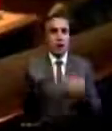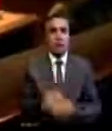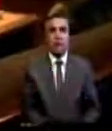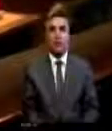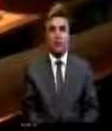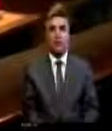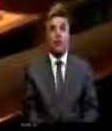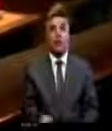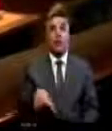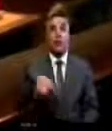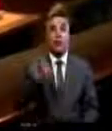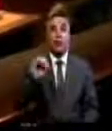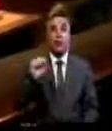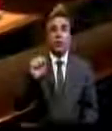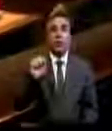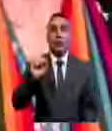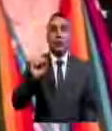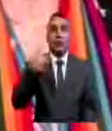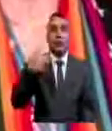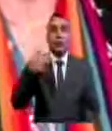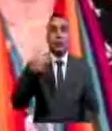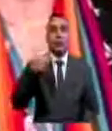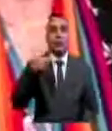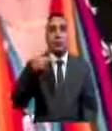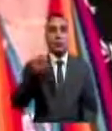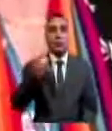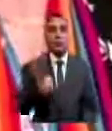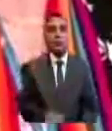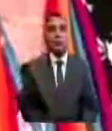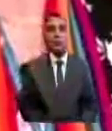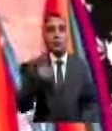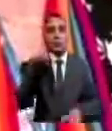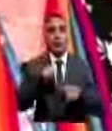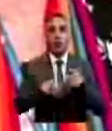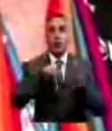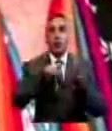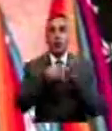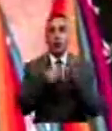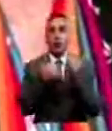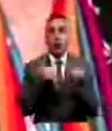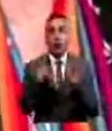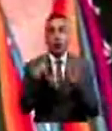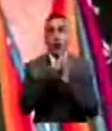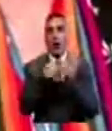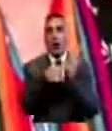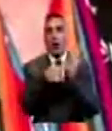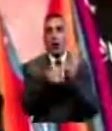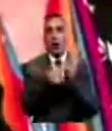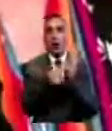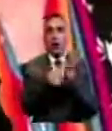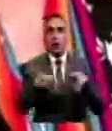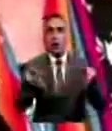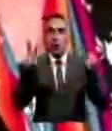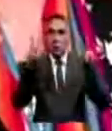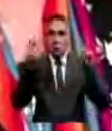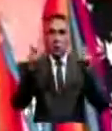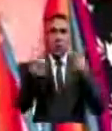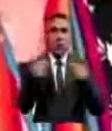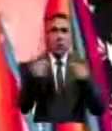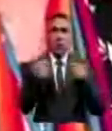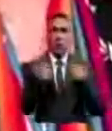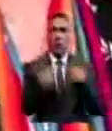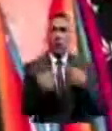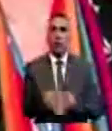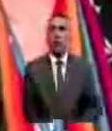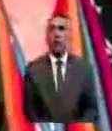Quispe, quien expuso el pedido. Escuchamos. No podemos mezclar en esta ley temas que tienen que ver